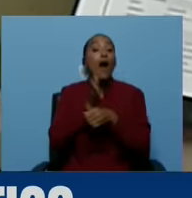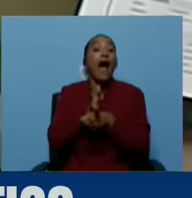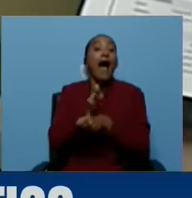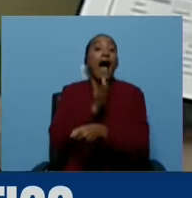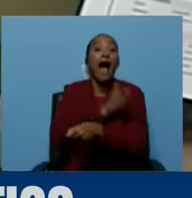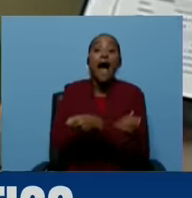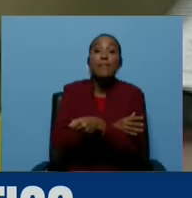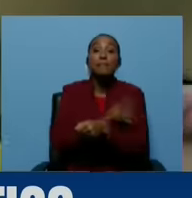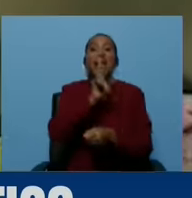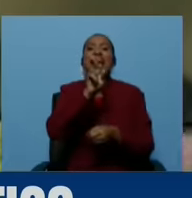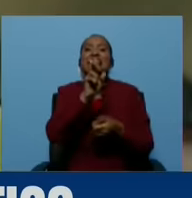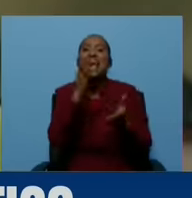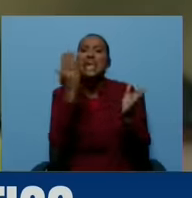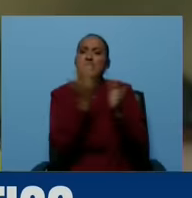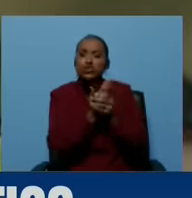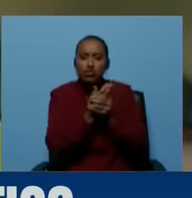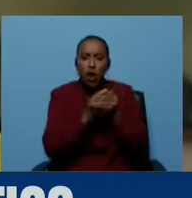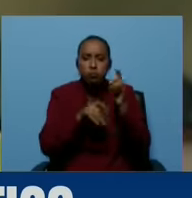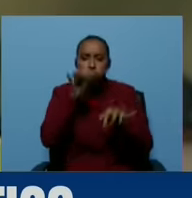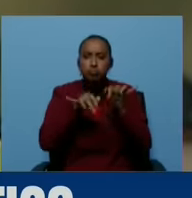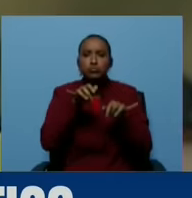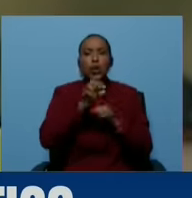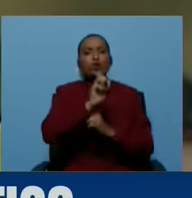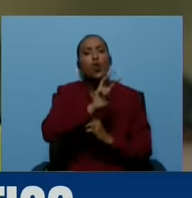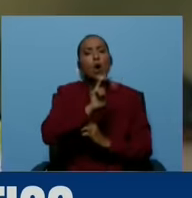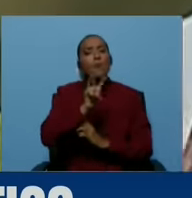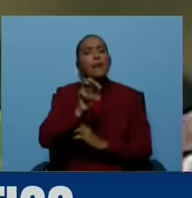una página web